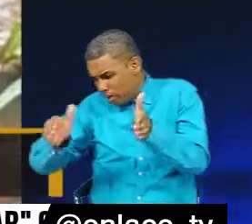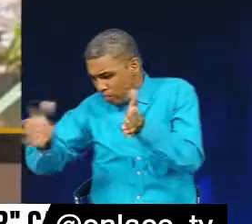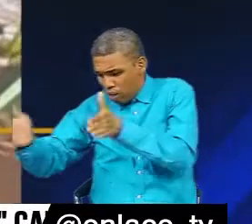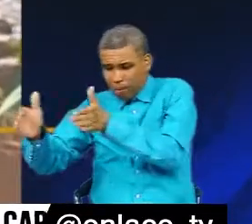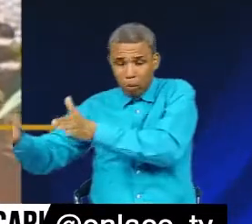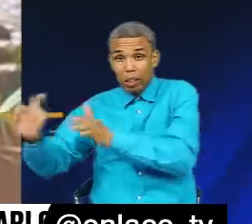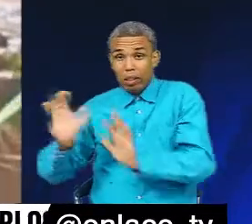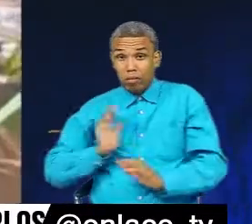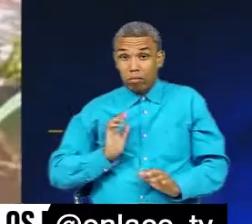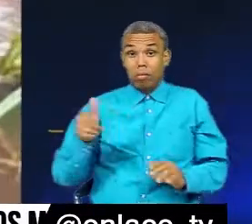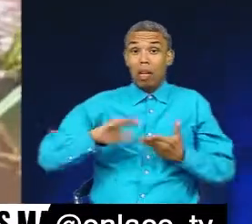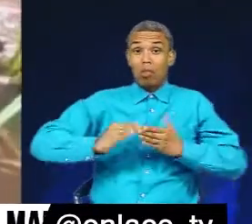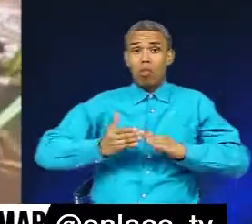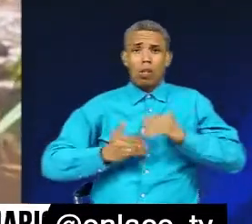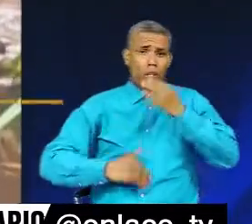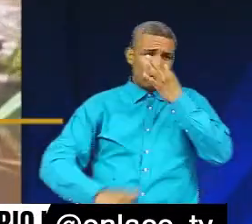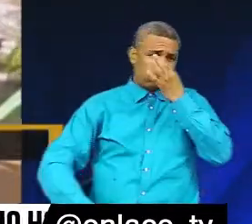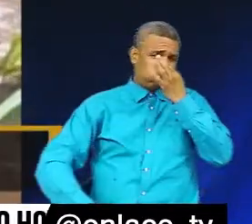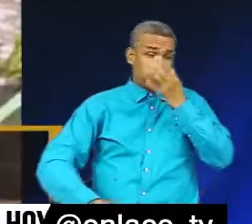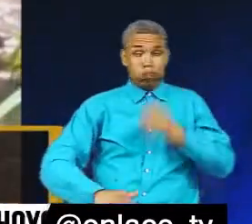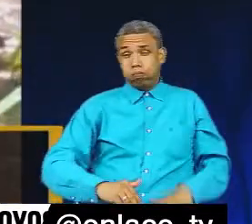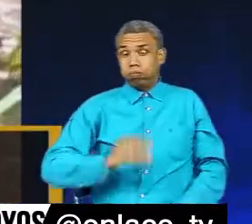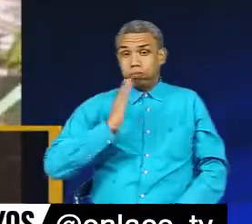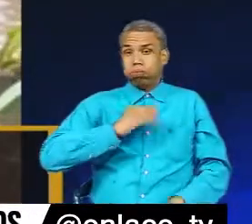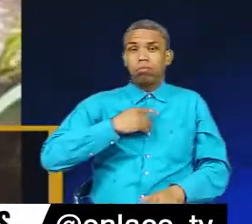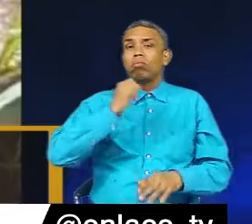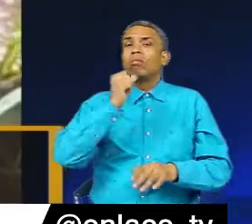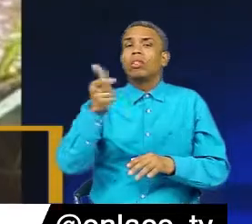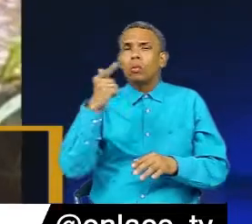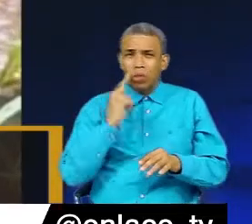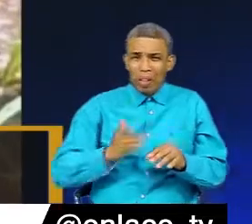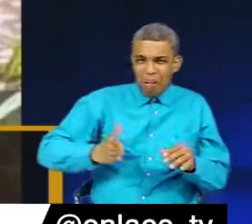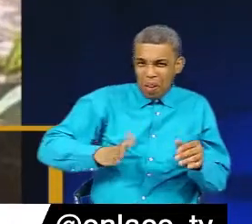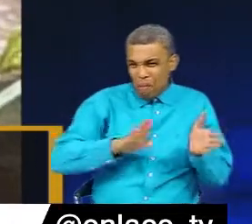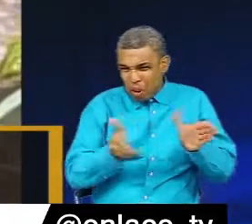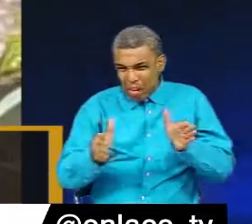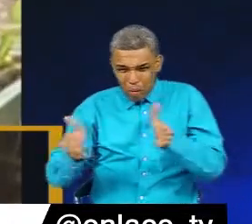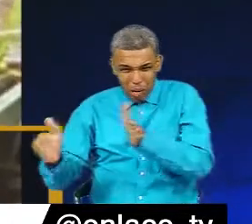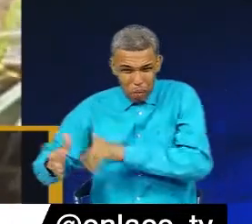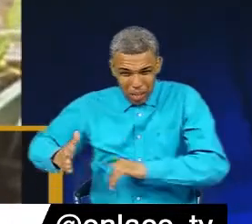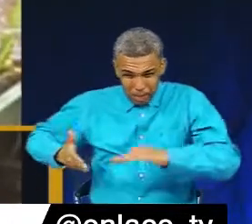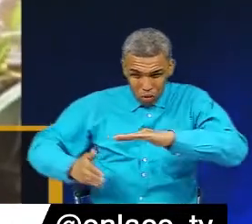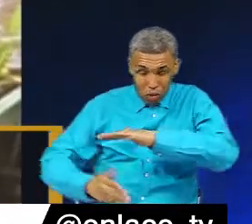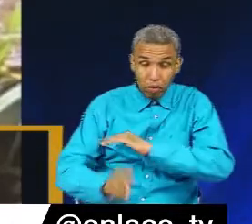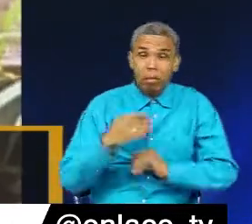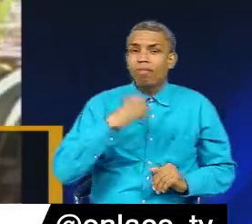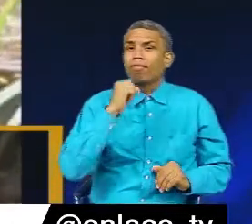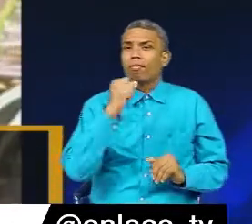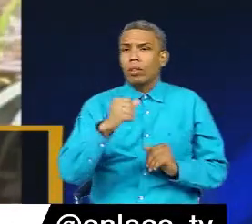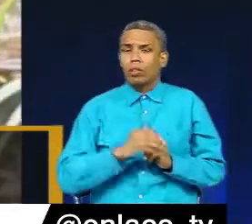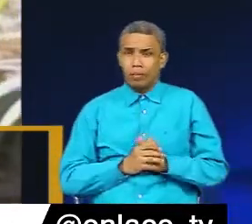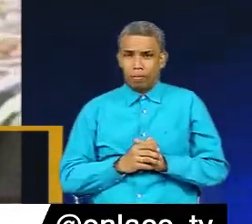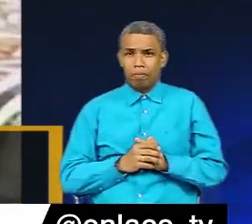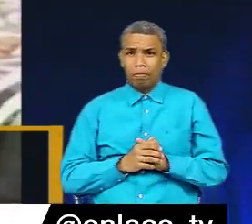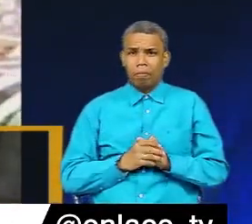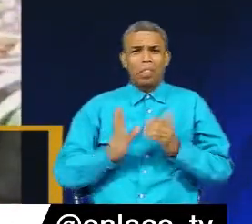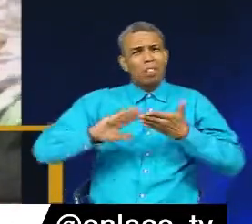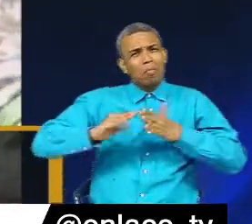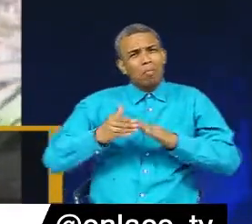convivido con olores insoportables por cuenta de los más de 3.000 peces que han muerto en esta fuente de agua. Creen líderes de la zona que sea